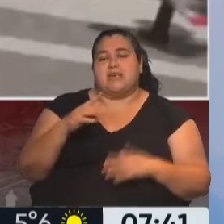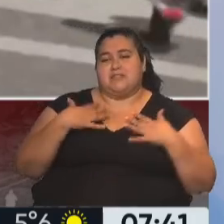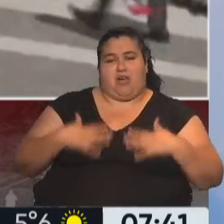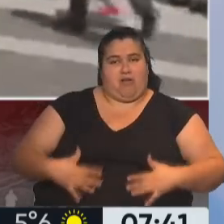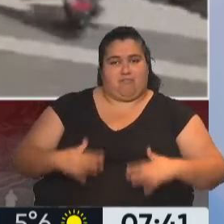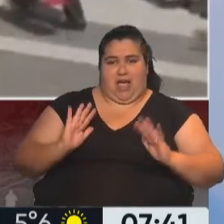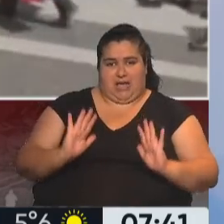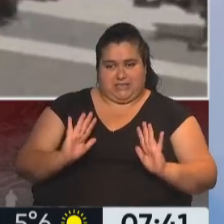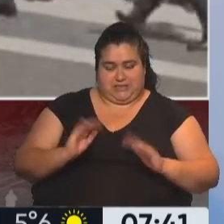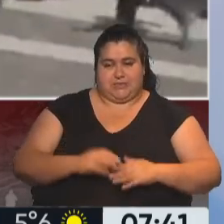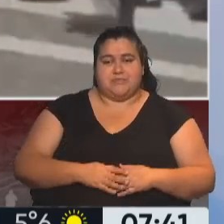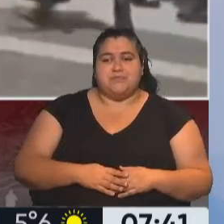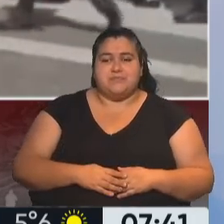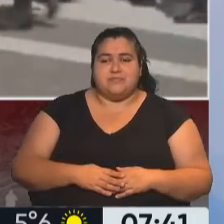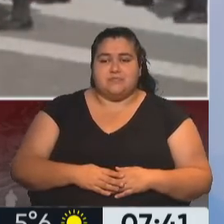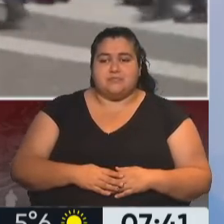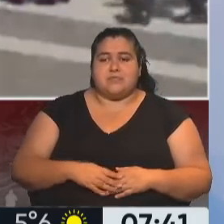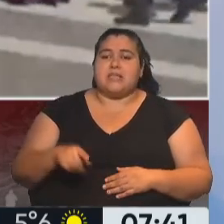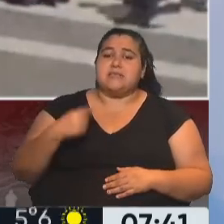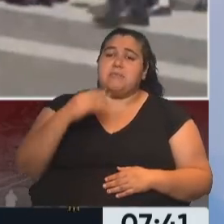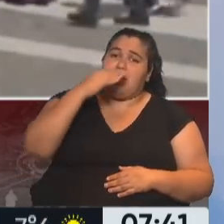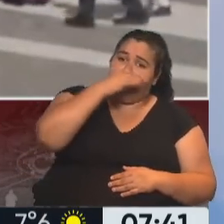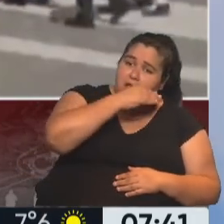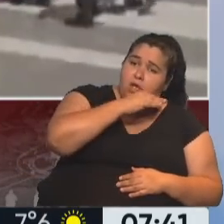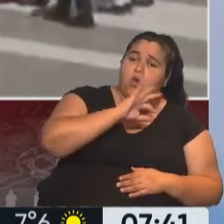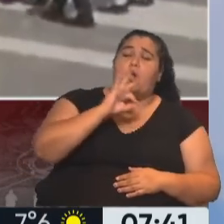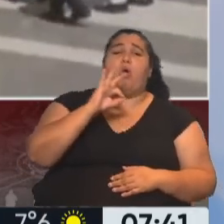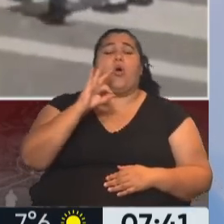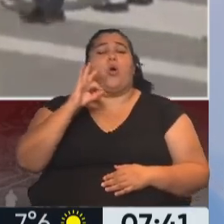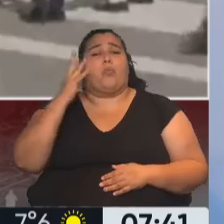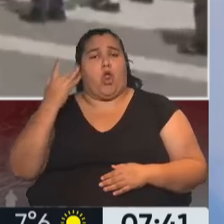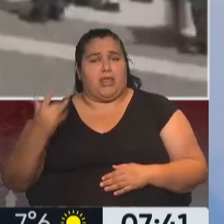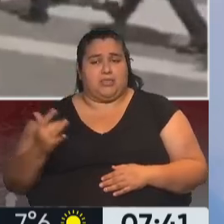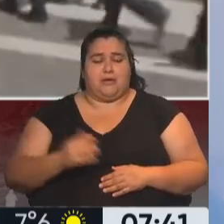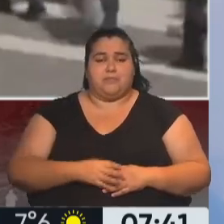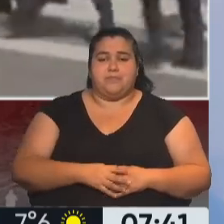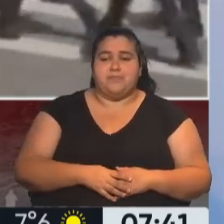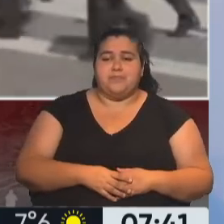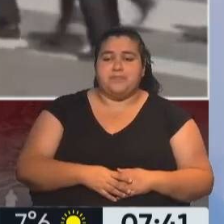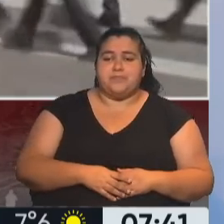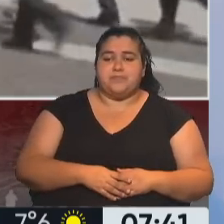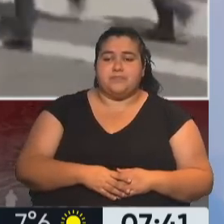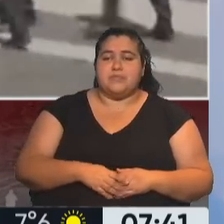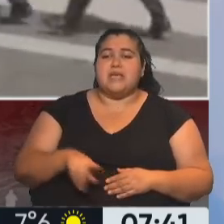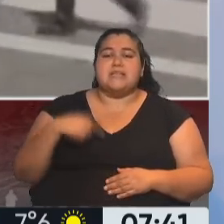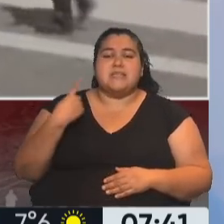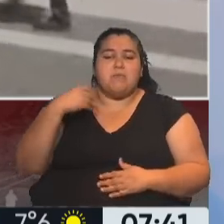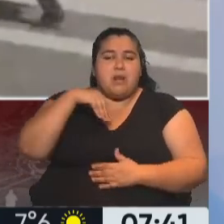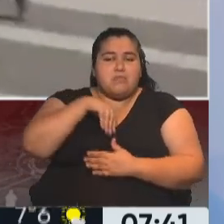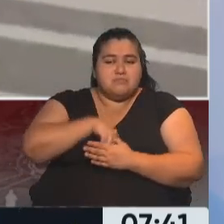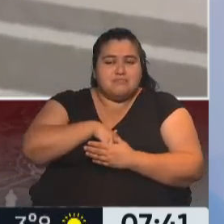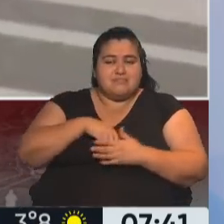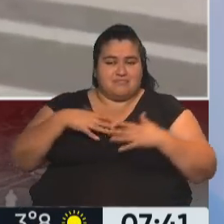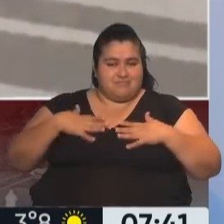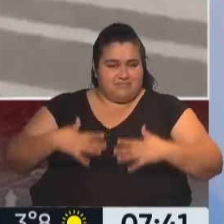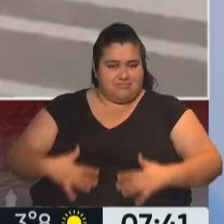manera. ¿Tenés hábito negro o hábito violeta, digamos? Claro. Debajo de ese hábito... Ven que